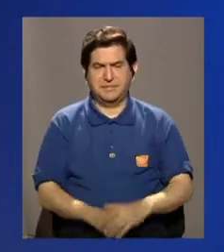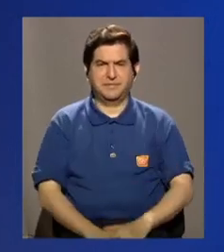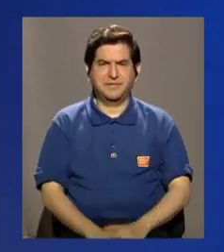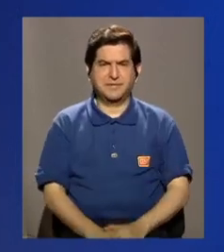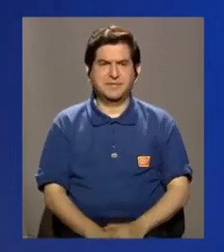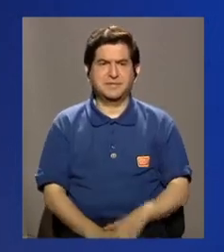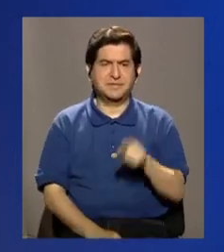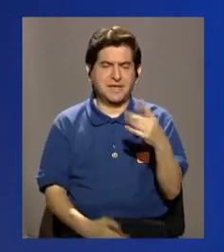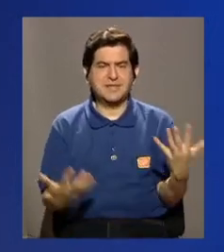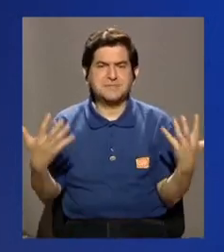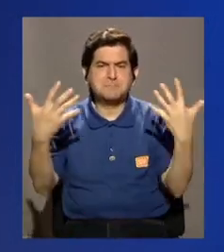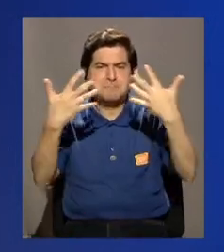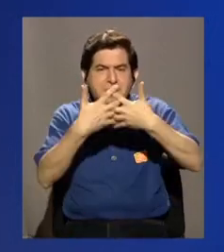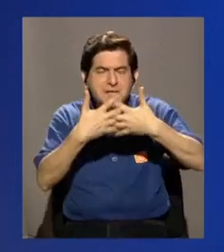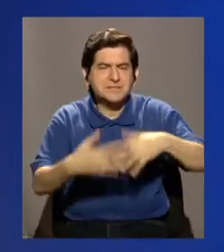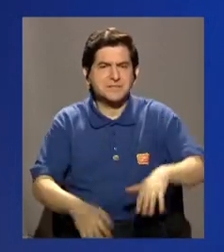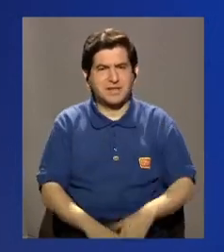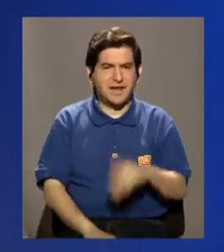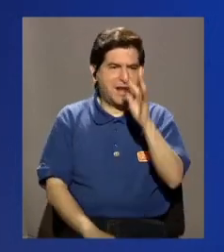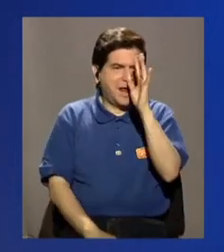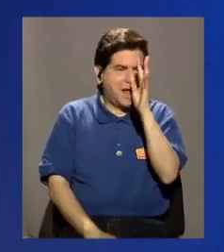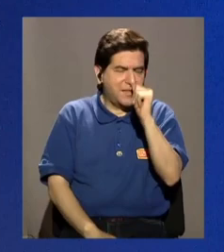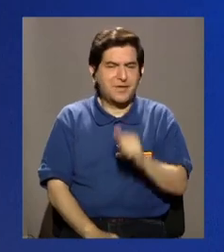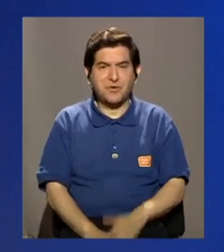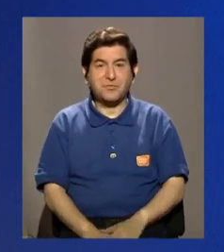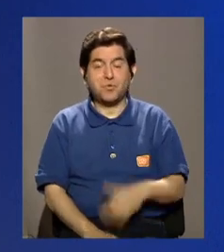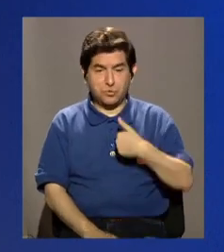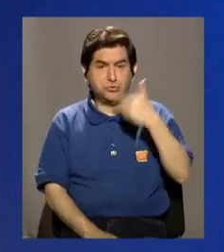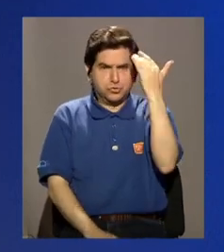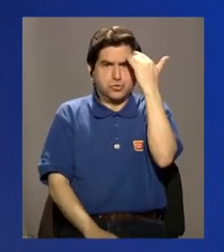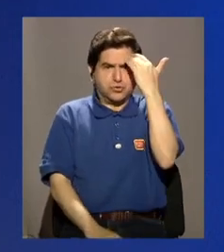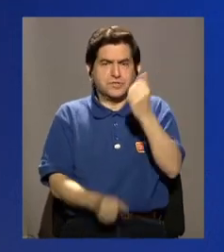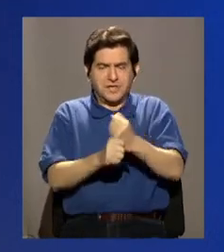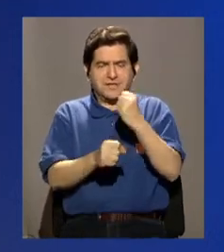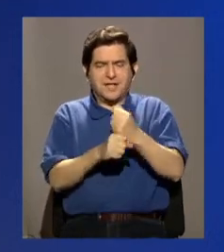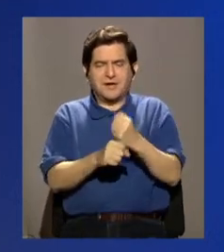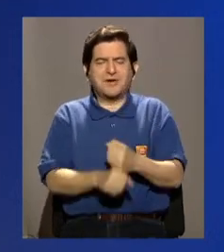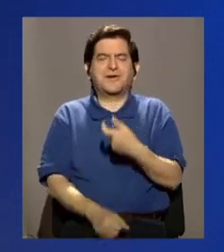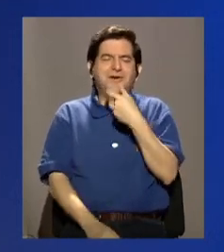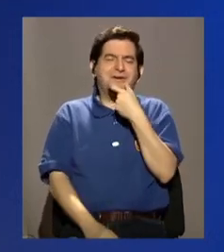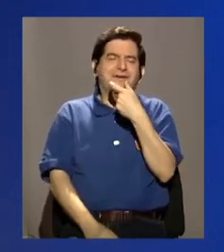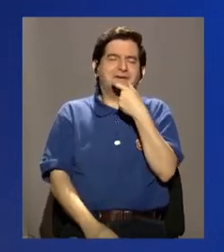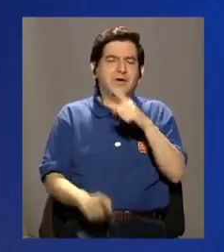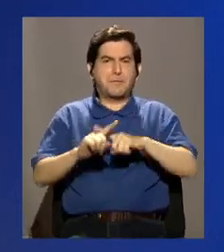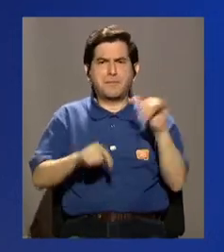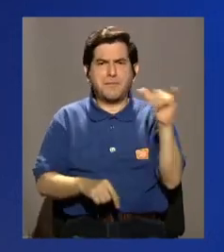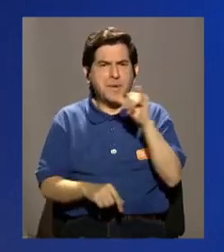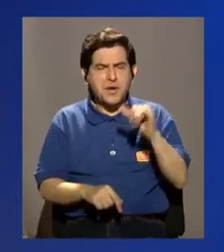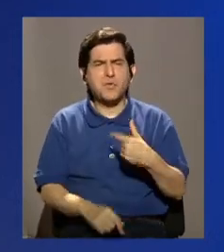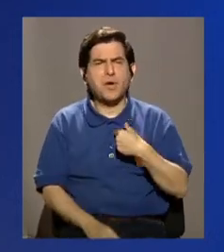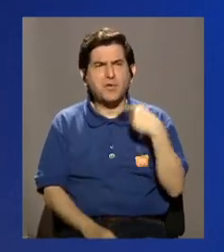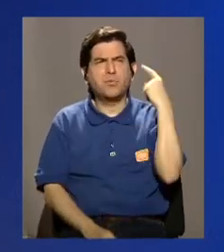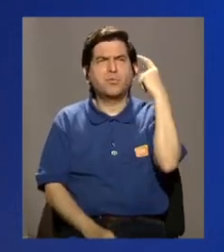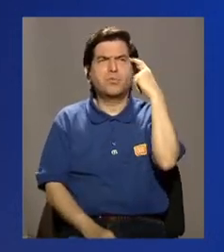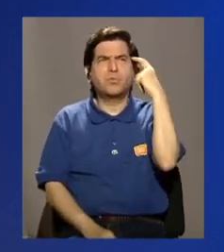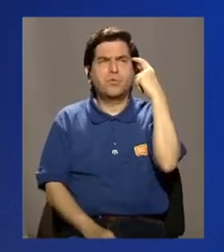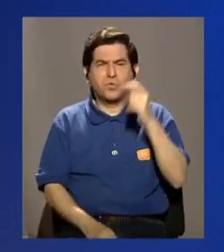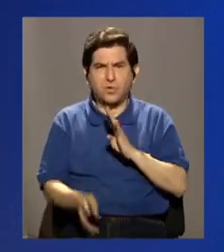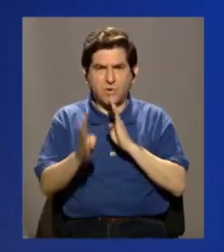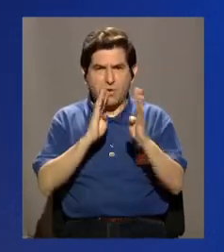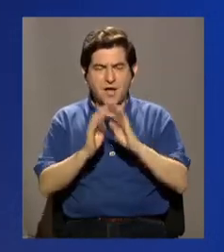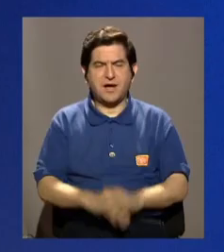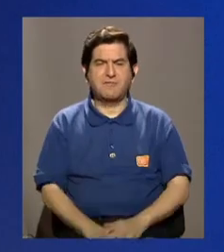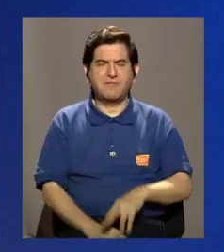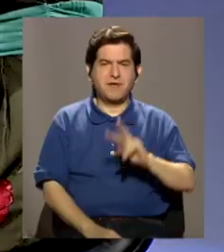la combinación del humor desde que es una obra que hace reír pero que al mismo tiempo hace reflexionar estamos hablando